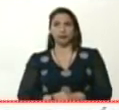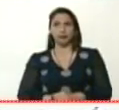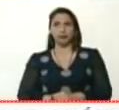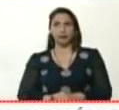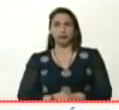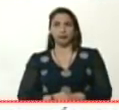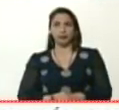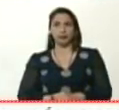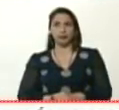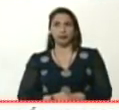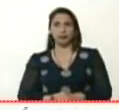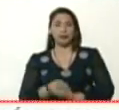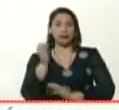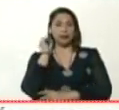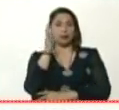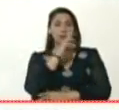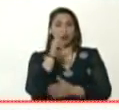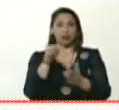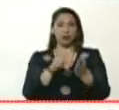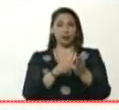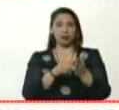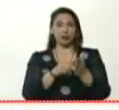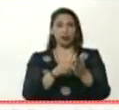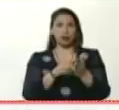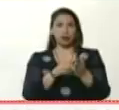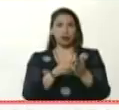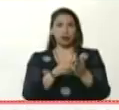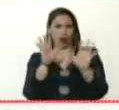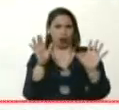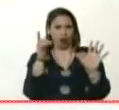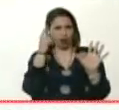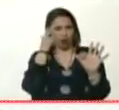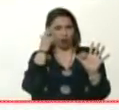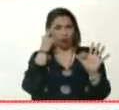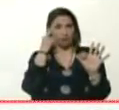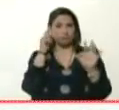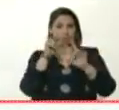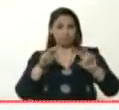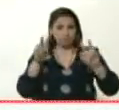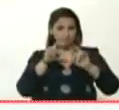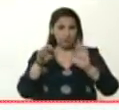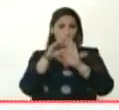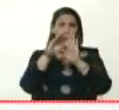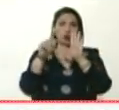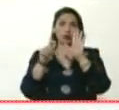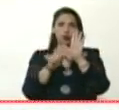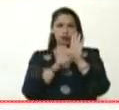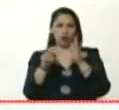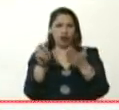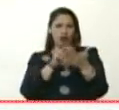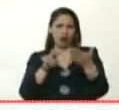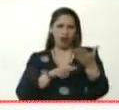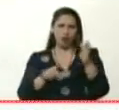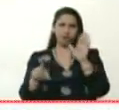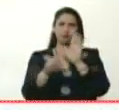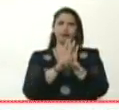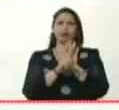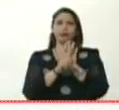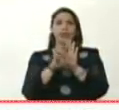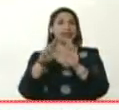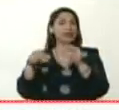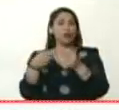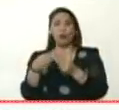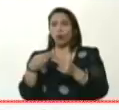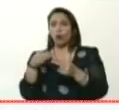establece elecciones de la Asamblea Nacional cada 5. Si usted revisa esta constitución, en ninguna parte